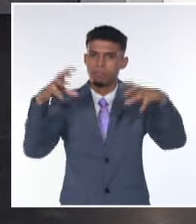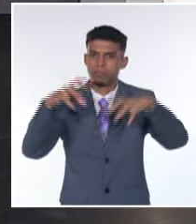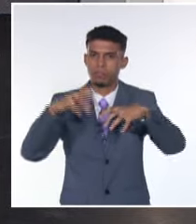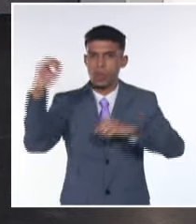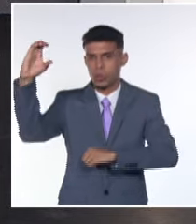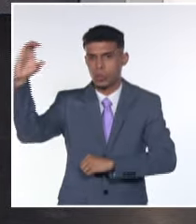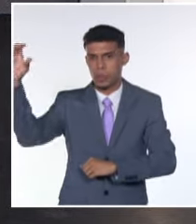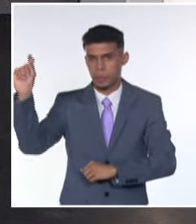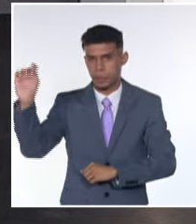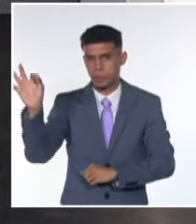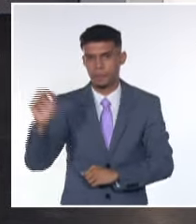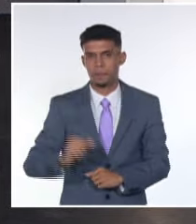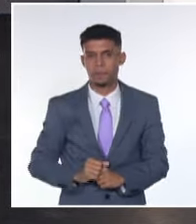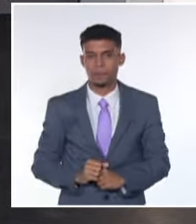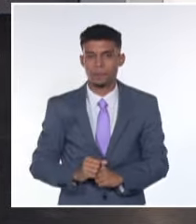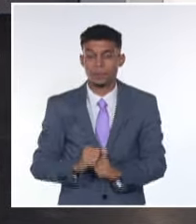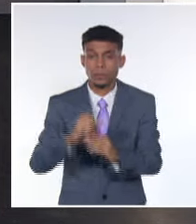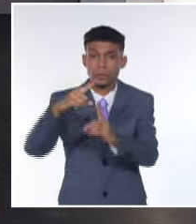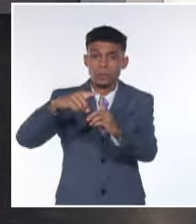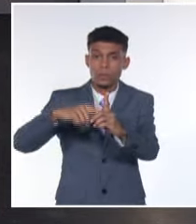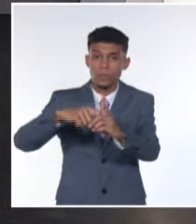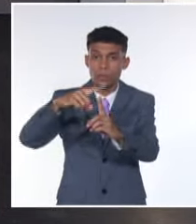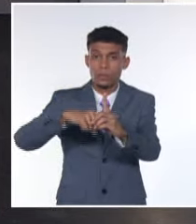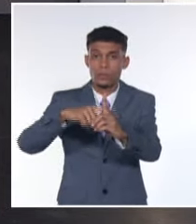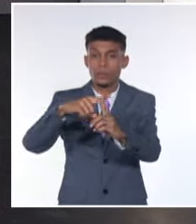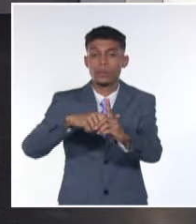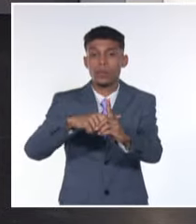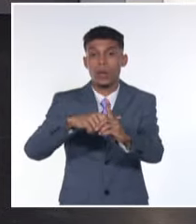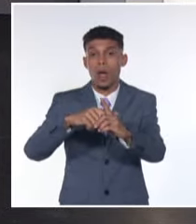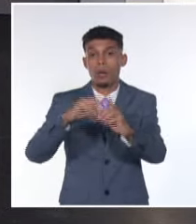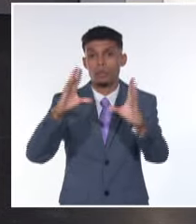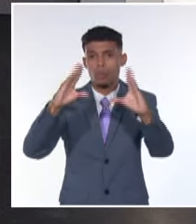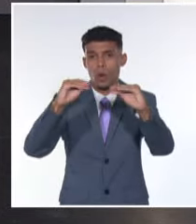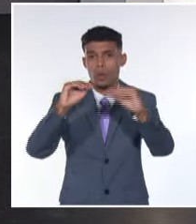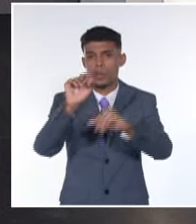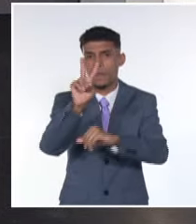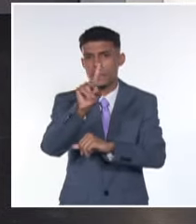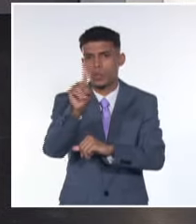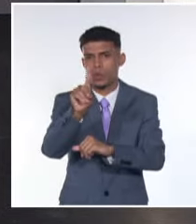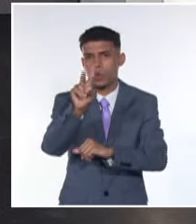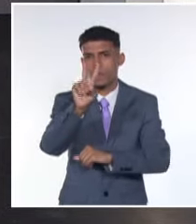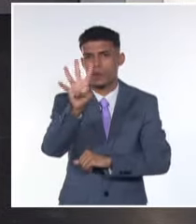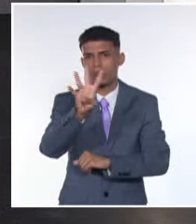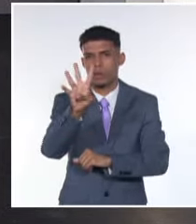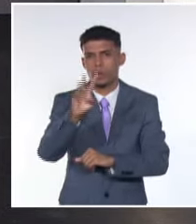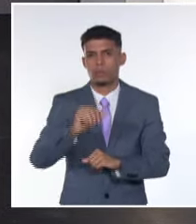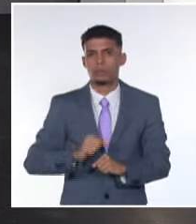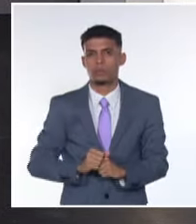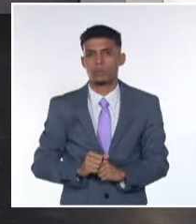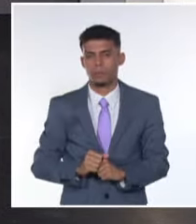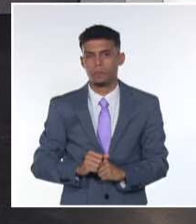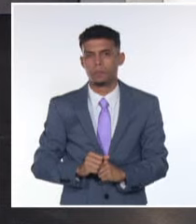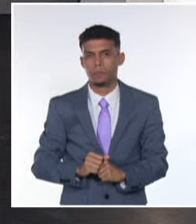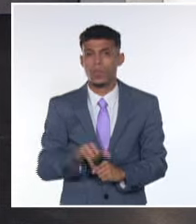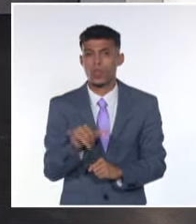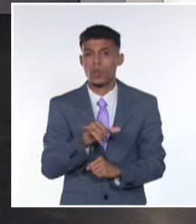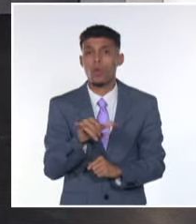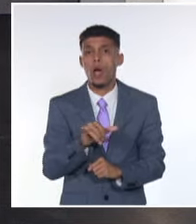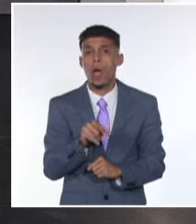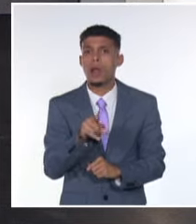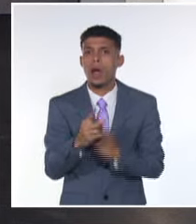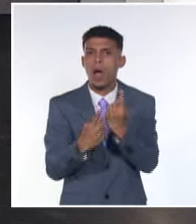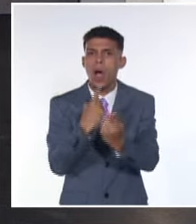occidental. En cuanto a las temperaturas, vamos a tener valores mínimos en la madrugada entre los 21 y 24 grados Celsius. Puntualmente hacia zonas del interior podemos tener algún